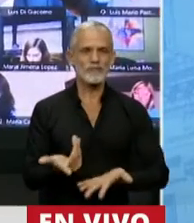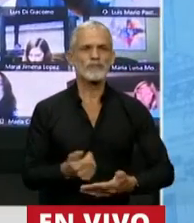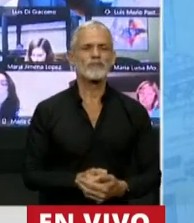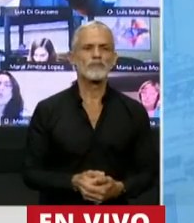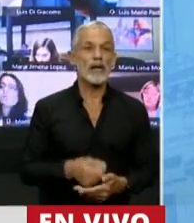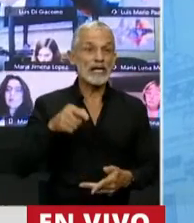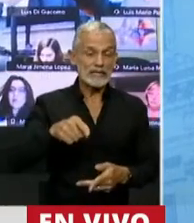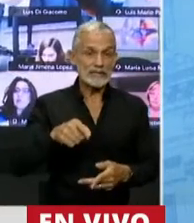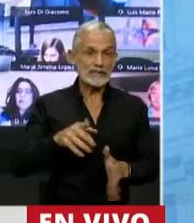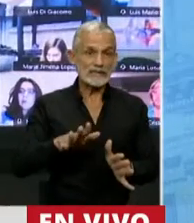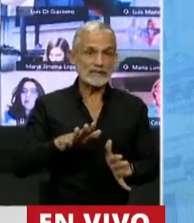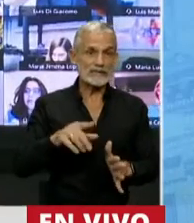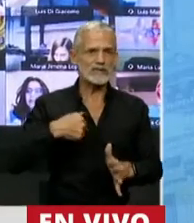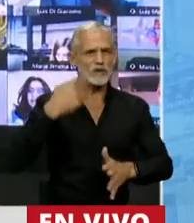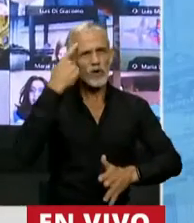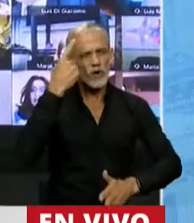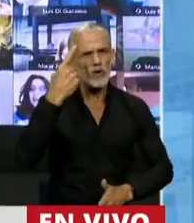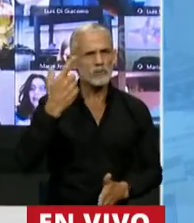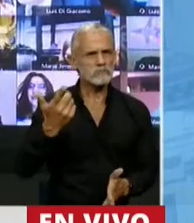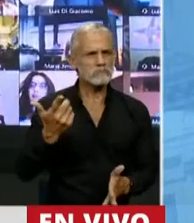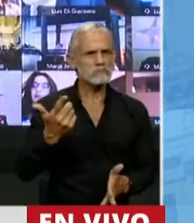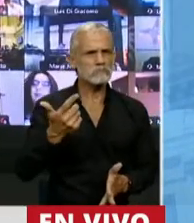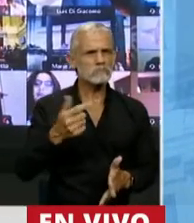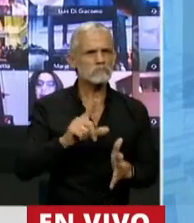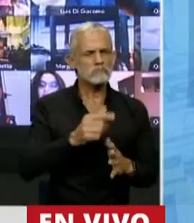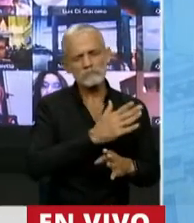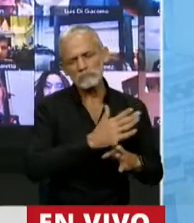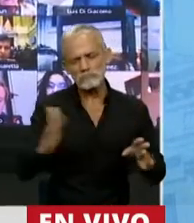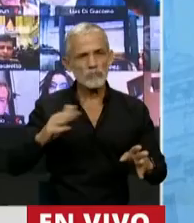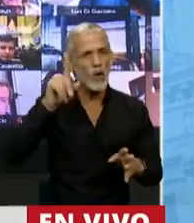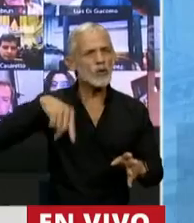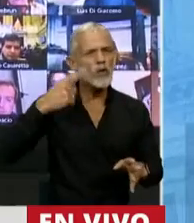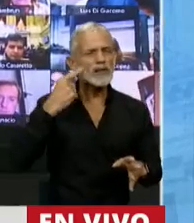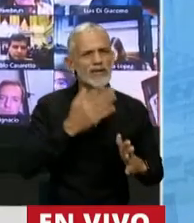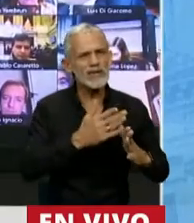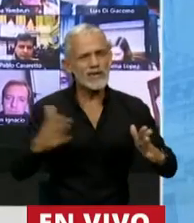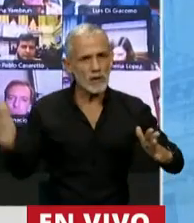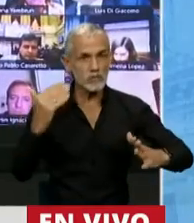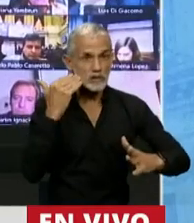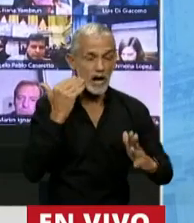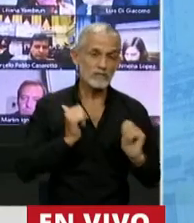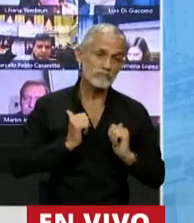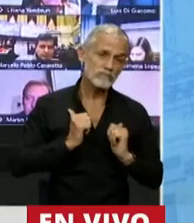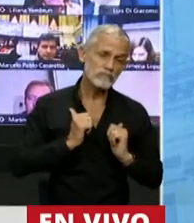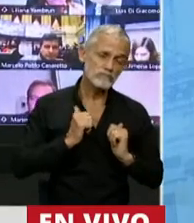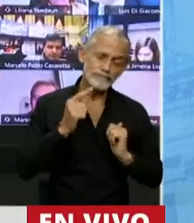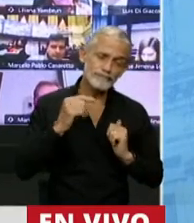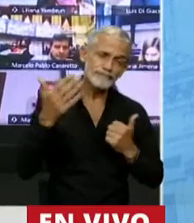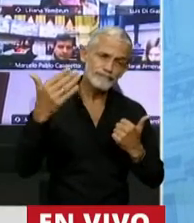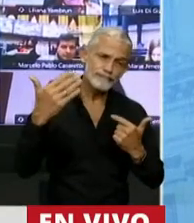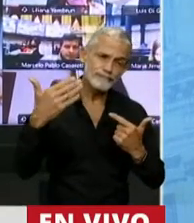sentido quiero decir que durante todo el día de la fecha estuvimos escuchando